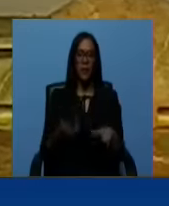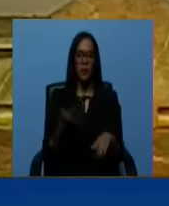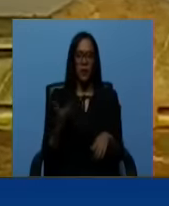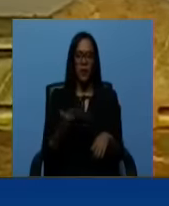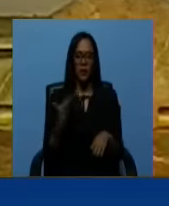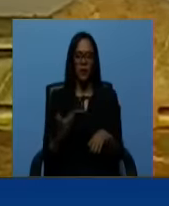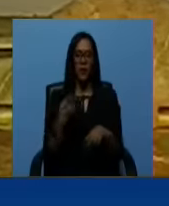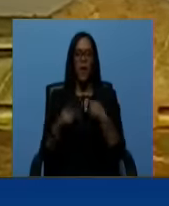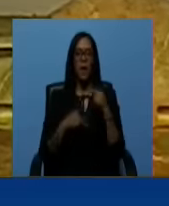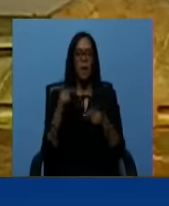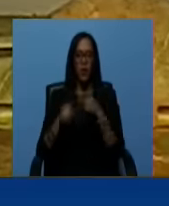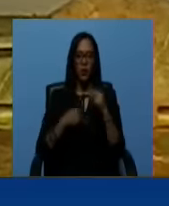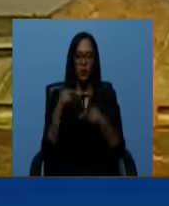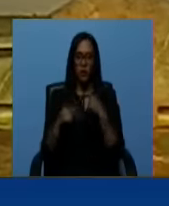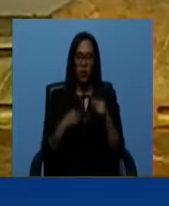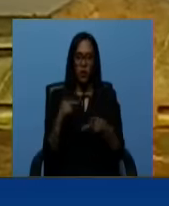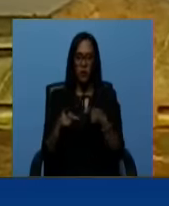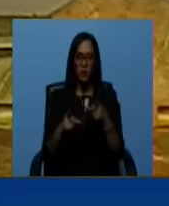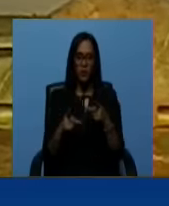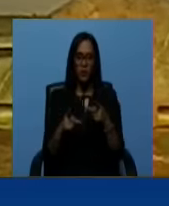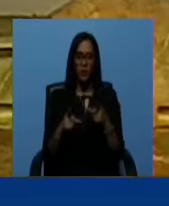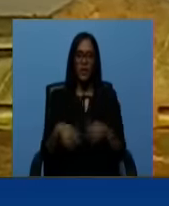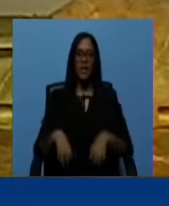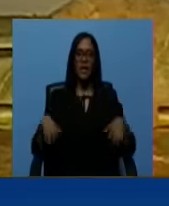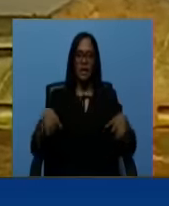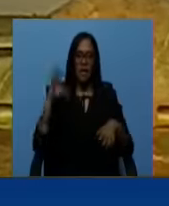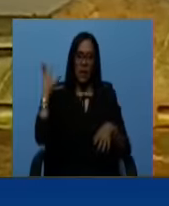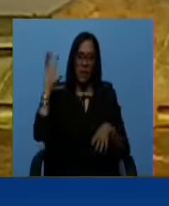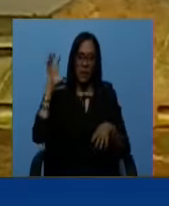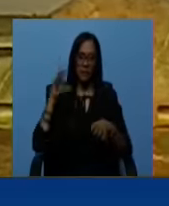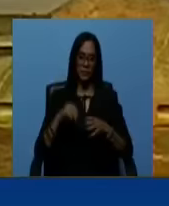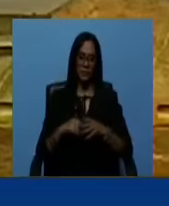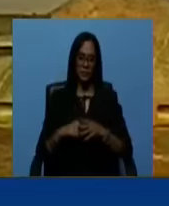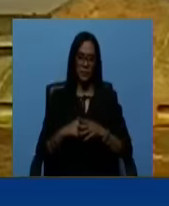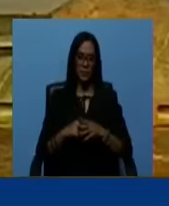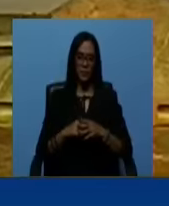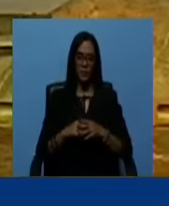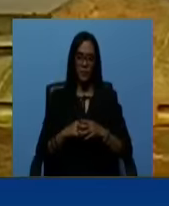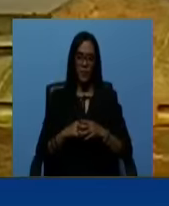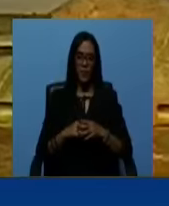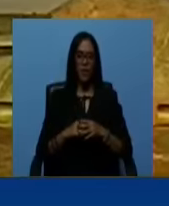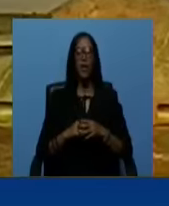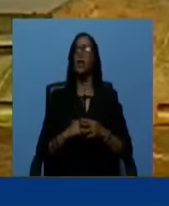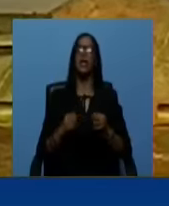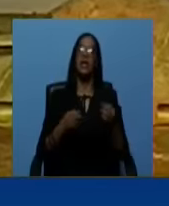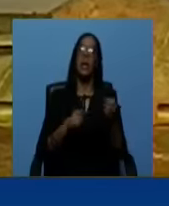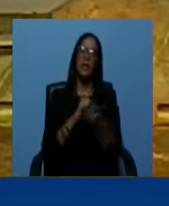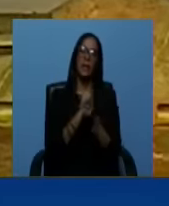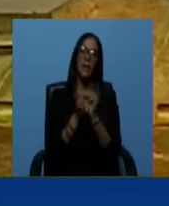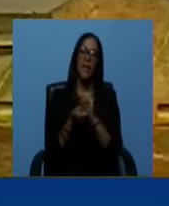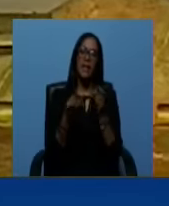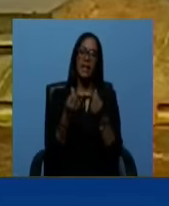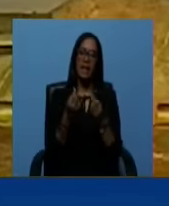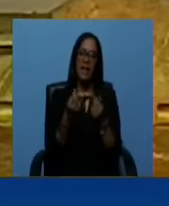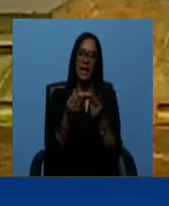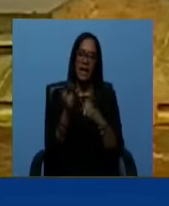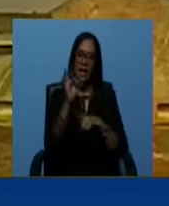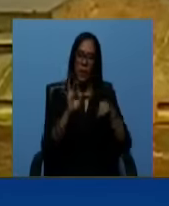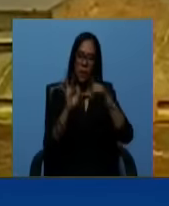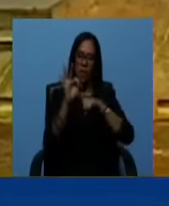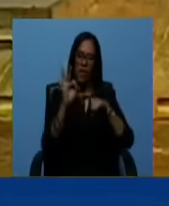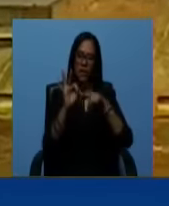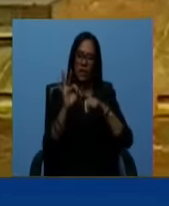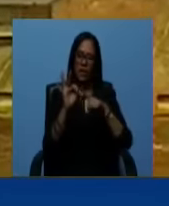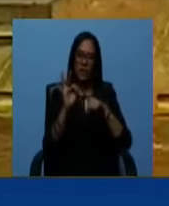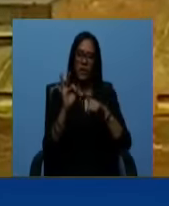de producción de riqueza en el país. Y convertir el dinero, la masa monetaria,